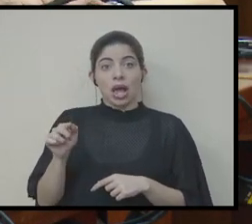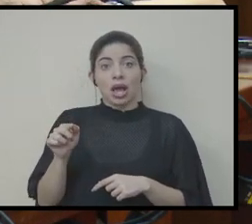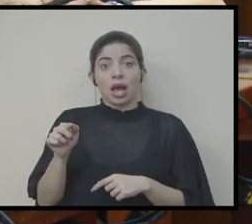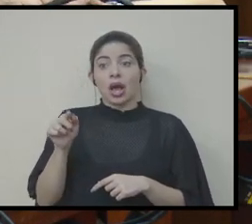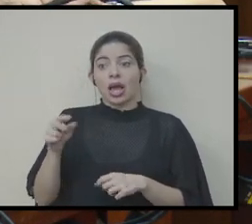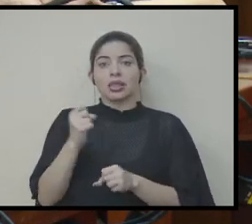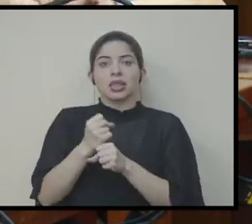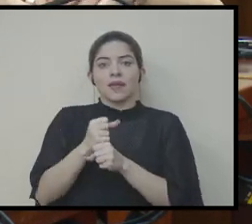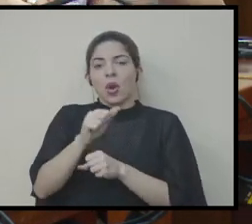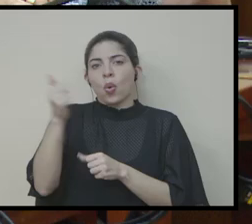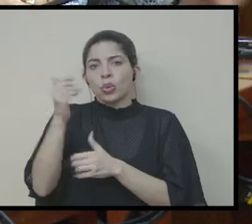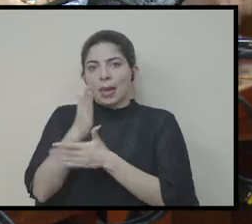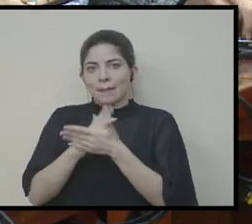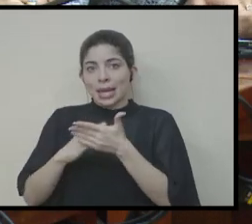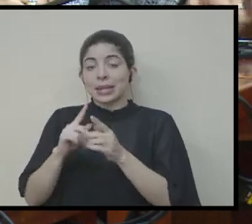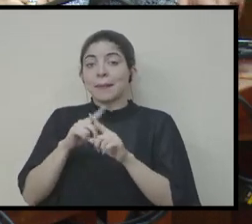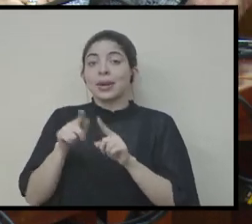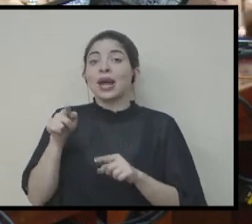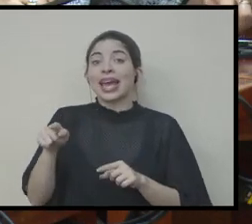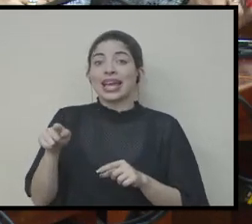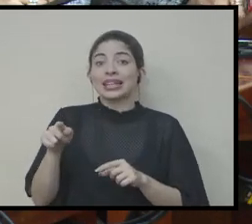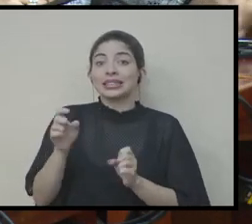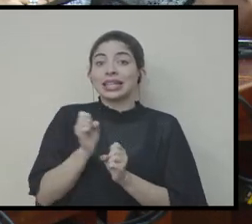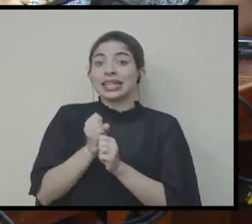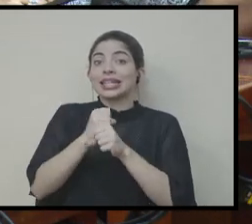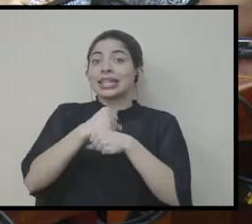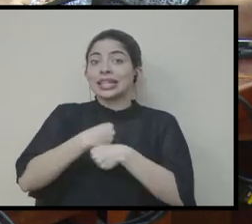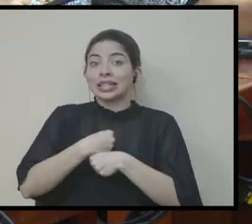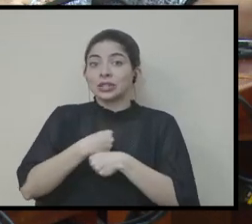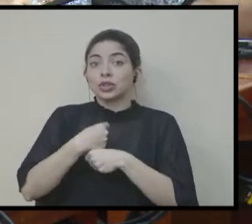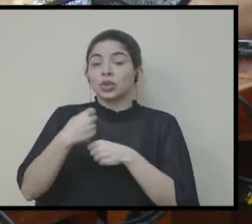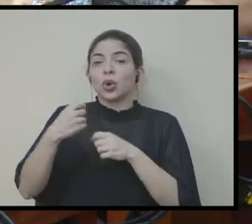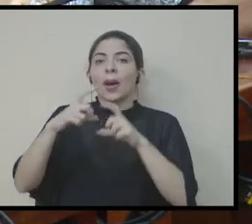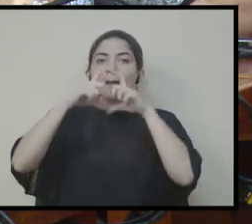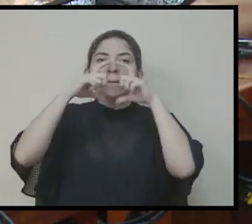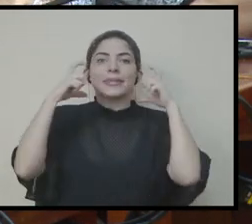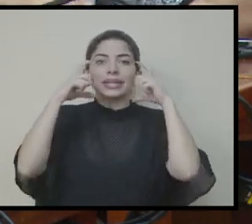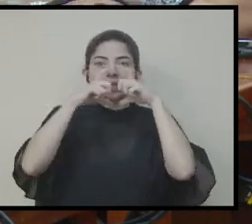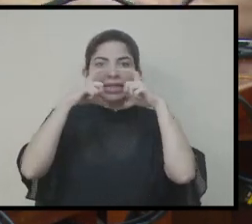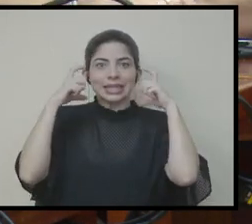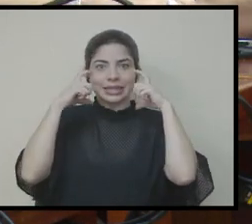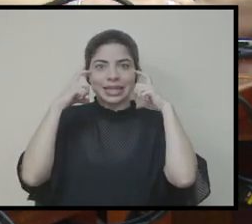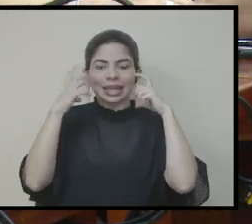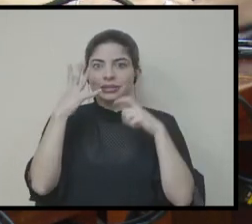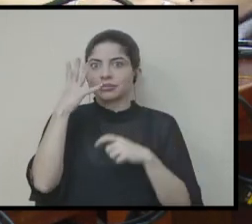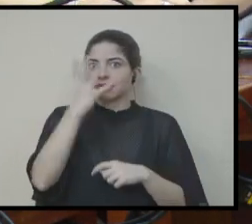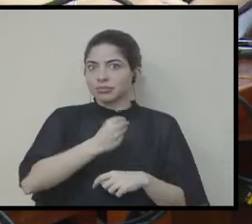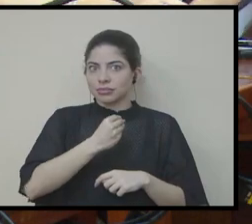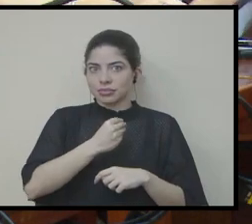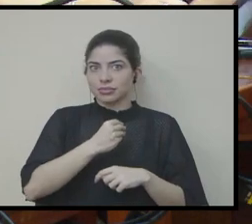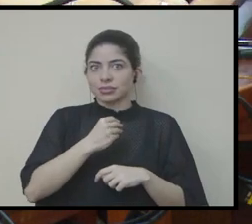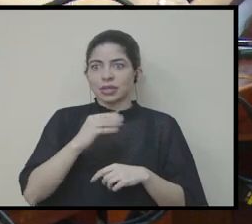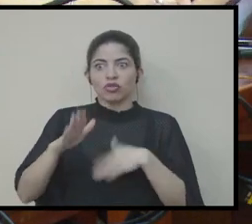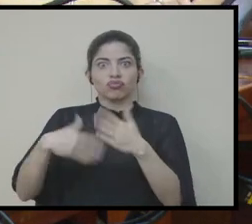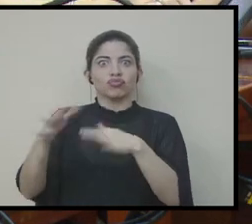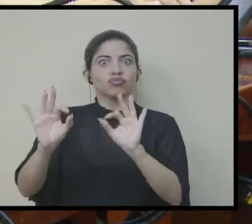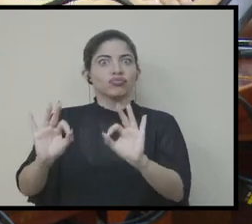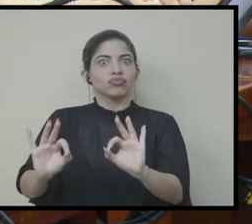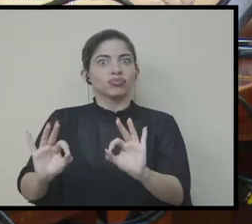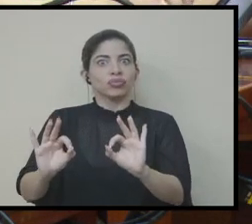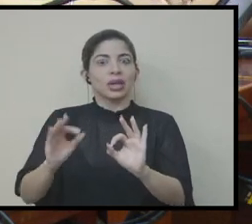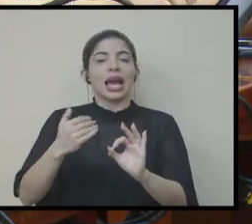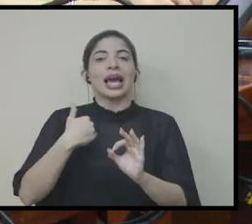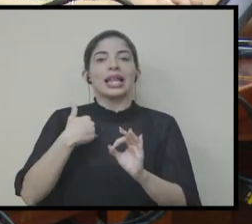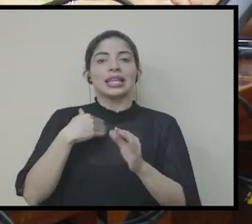con ella trabajó otra parte, pero ella creó una línea de mascarillas espectaculares y le va súper bien y